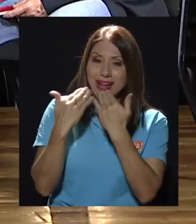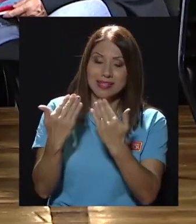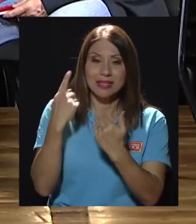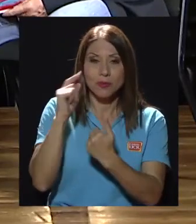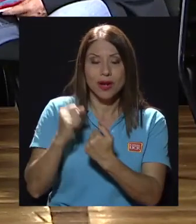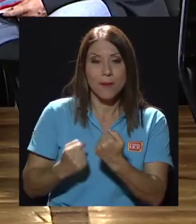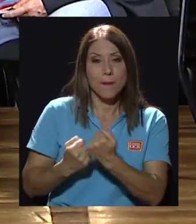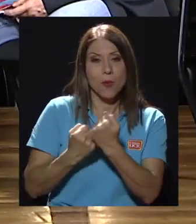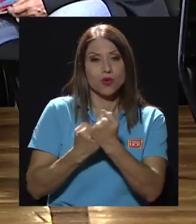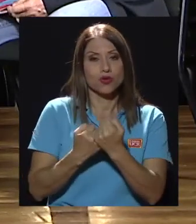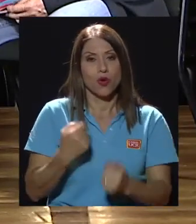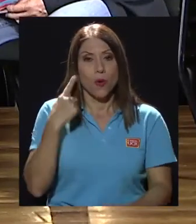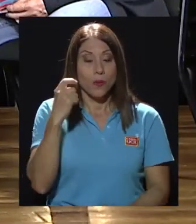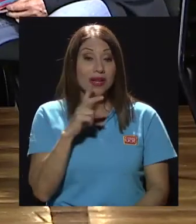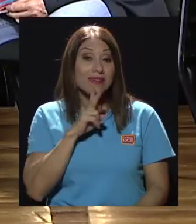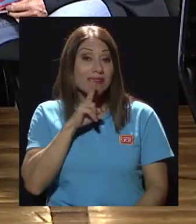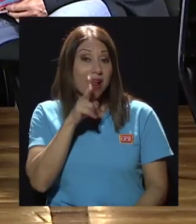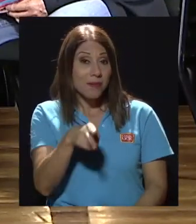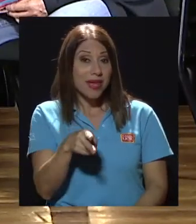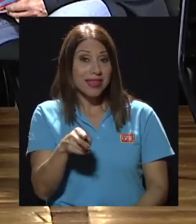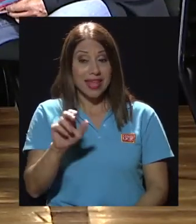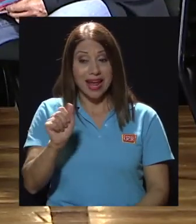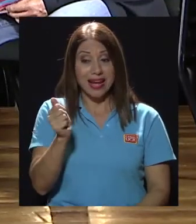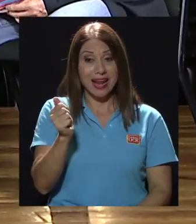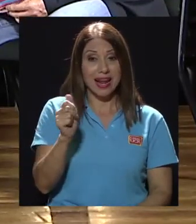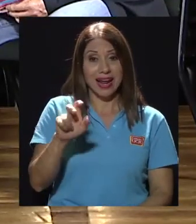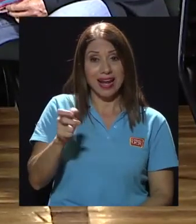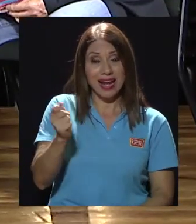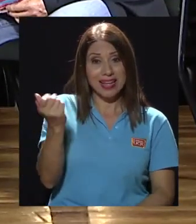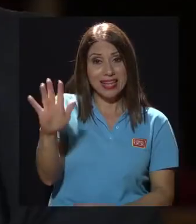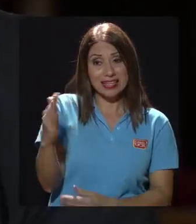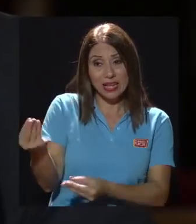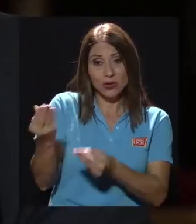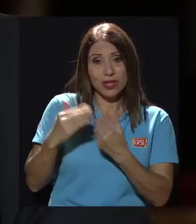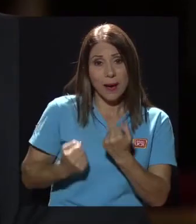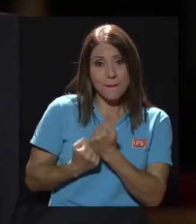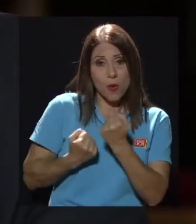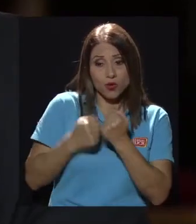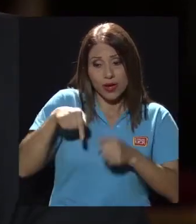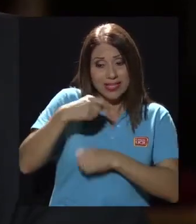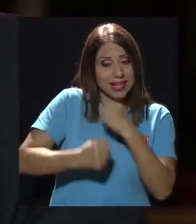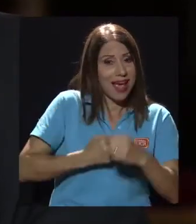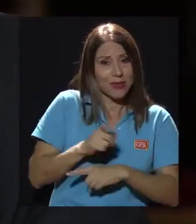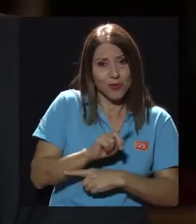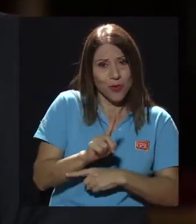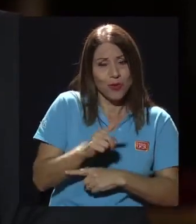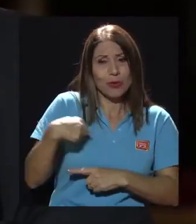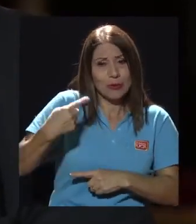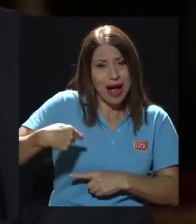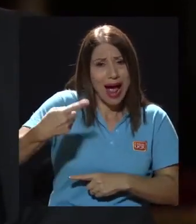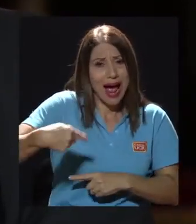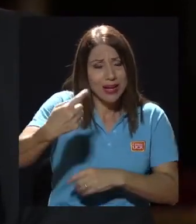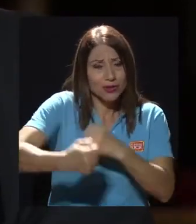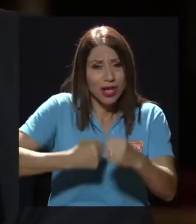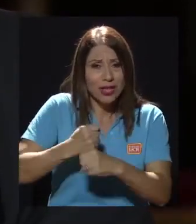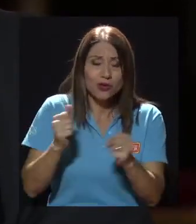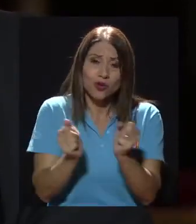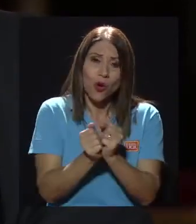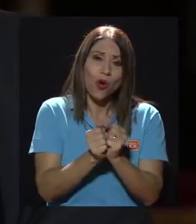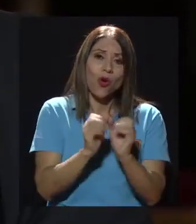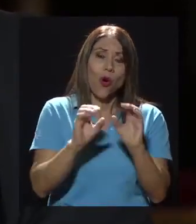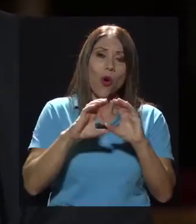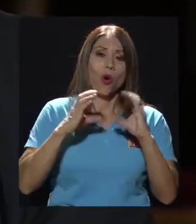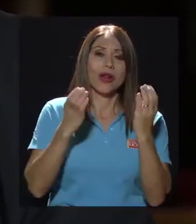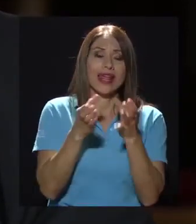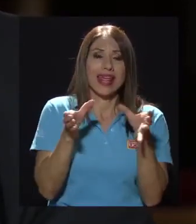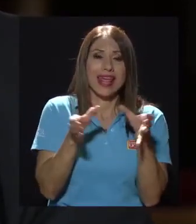por este apoyo, porque realmente el apoyo del canal 15 no es de este año, sino ha sido de varios años con la Orquesta Sinfónica. Hemos tenido